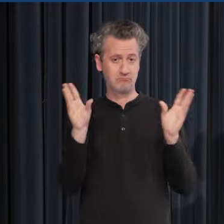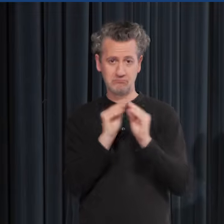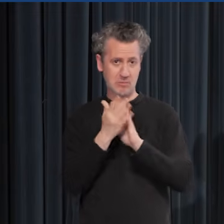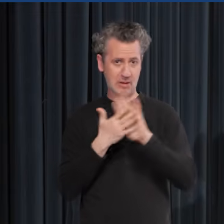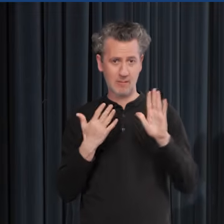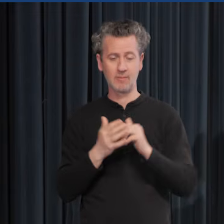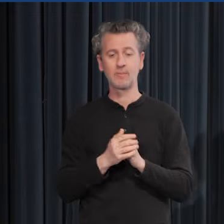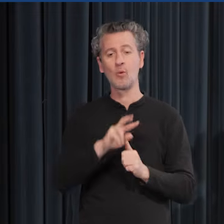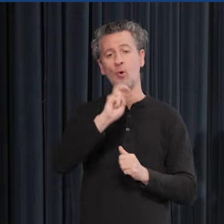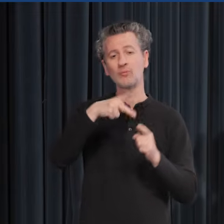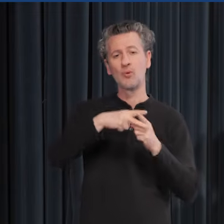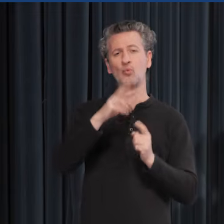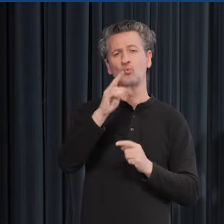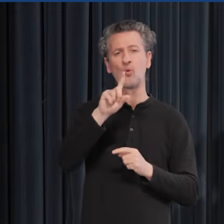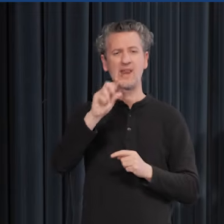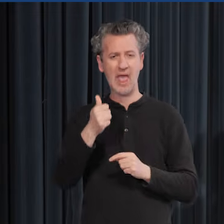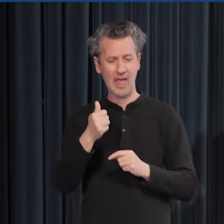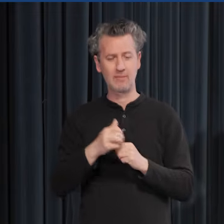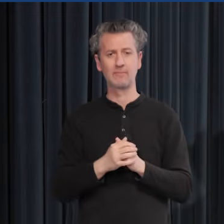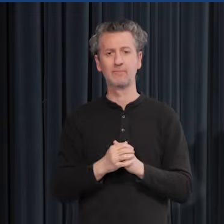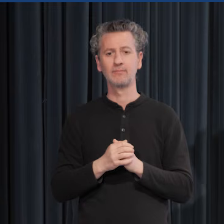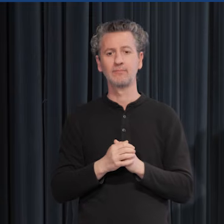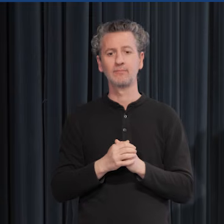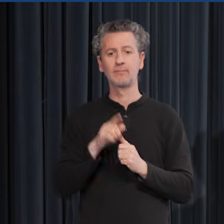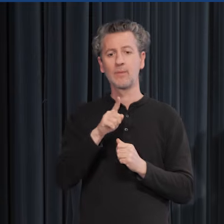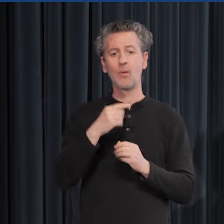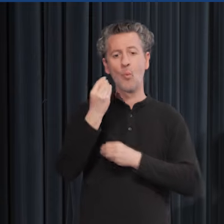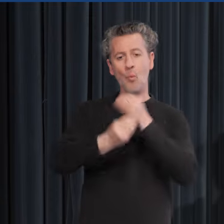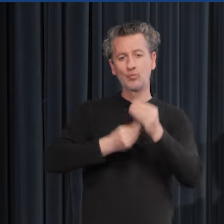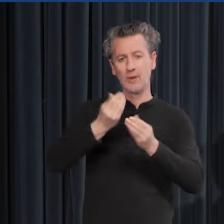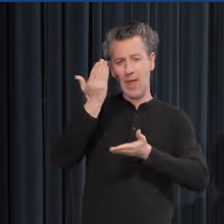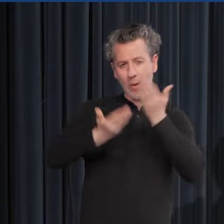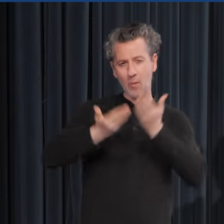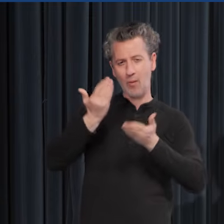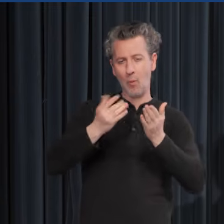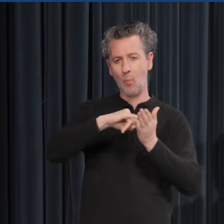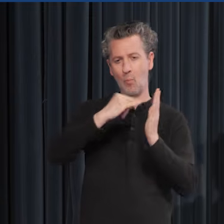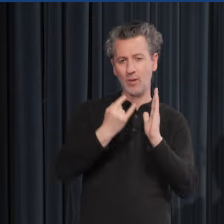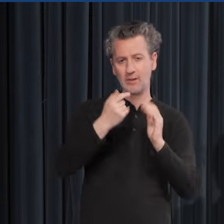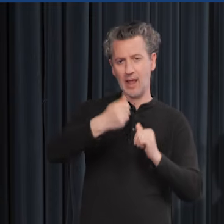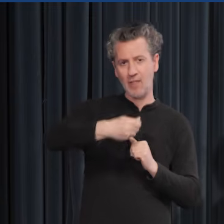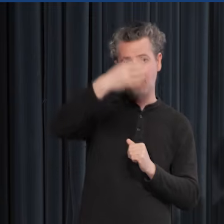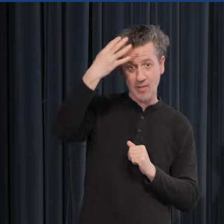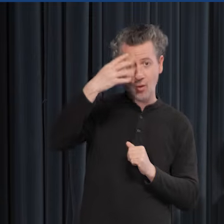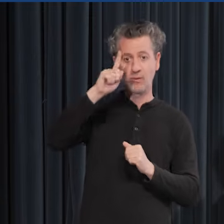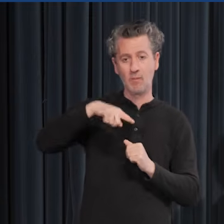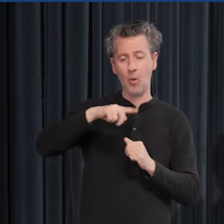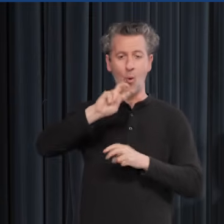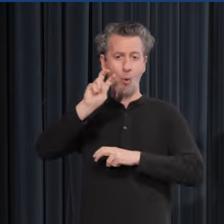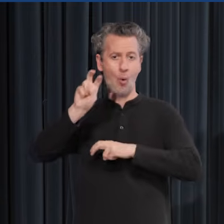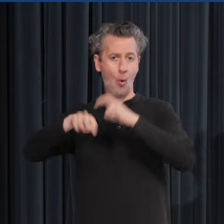también la herramienta Turia, que es una herramienta que sirve para evaluar los proyectos tanto de edificación como de obra